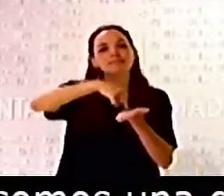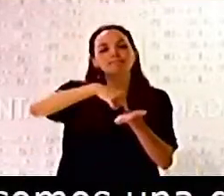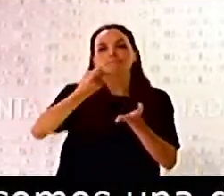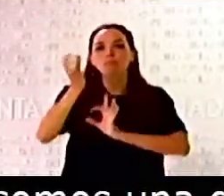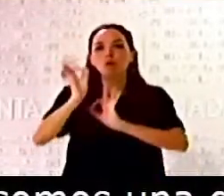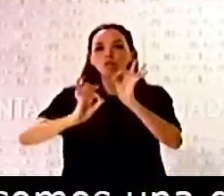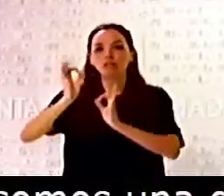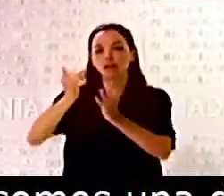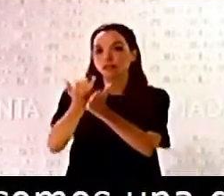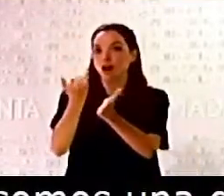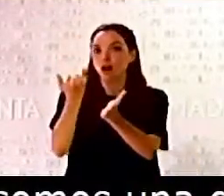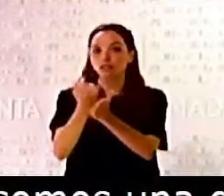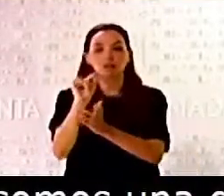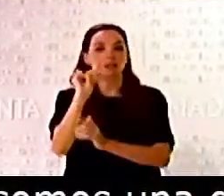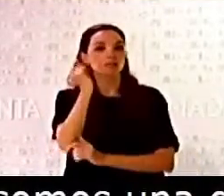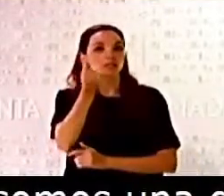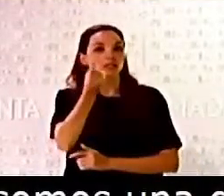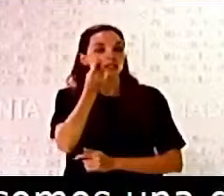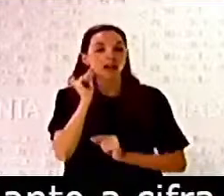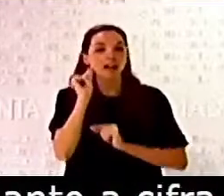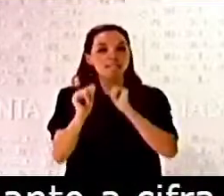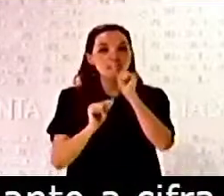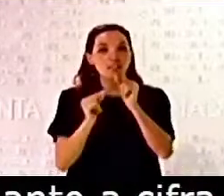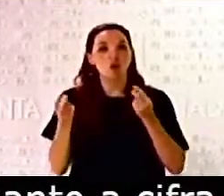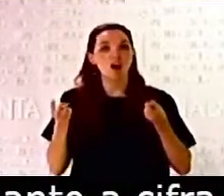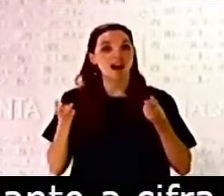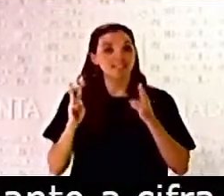pruebas diagnósticas de infección activa